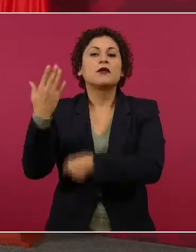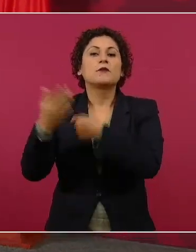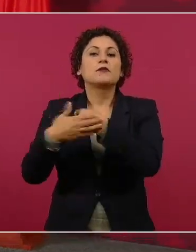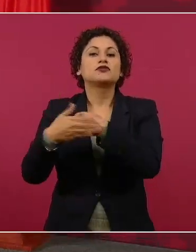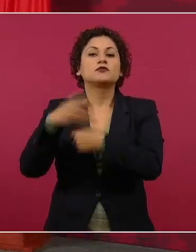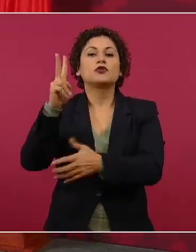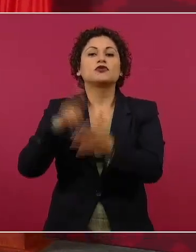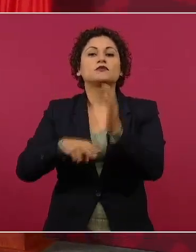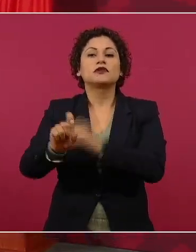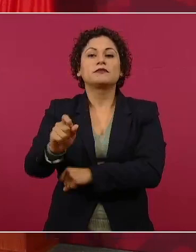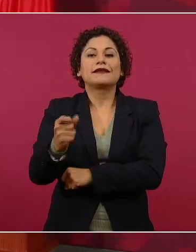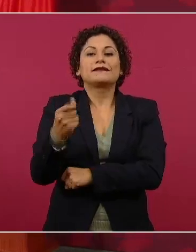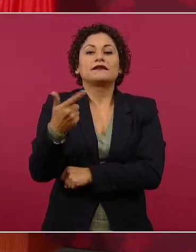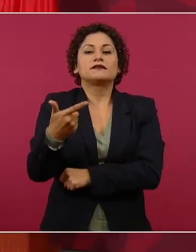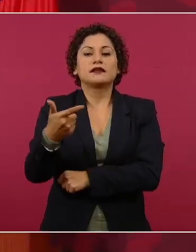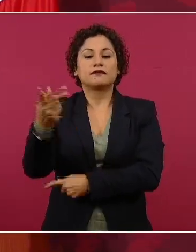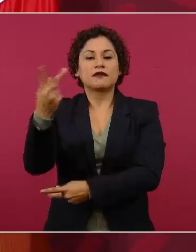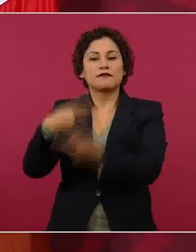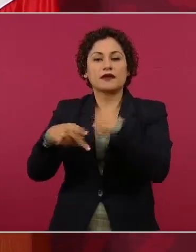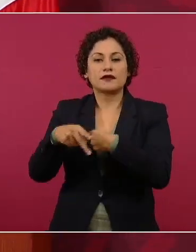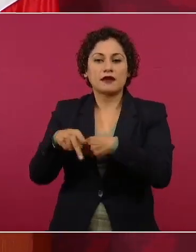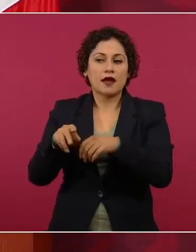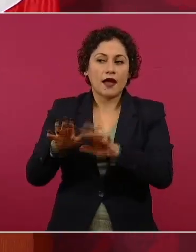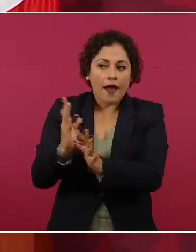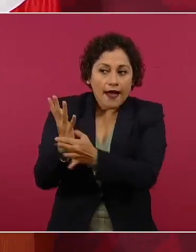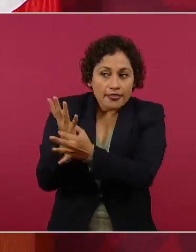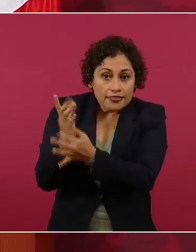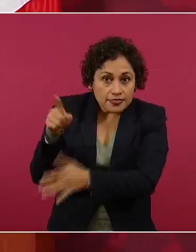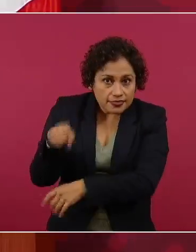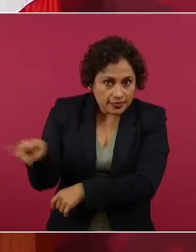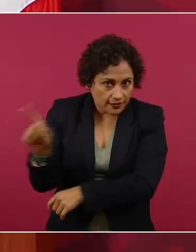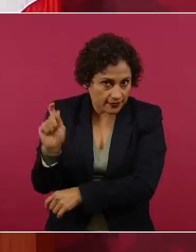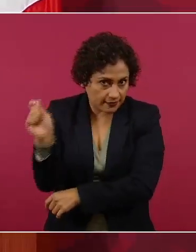2027, según estos expertos.